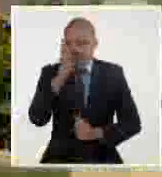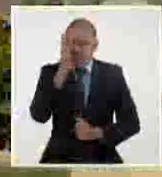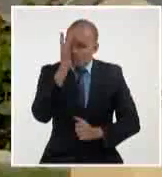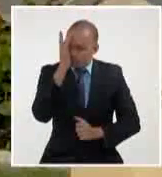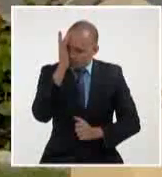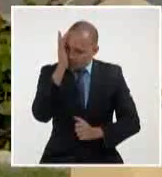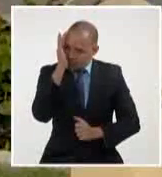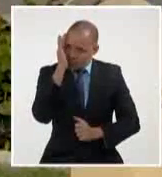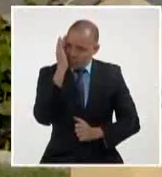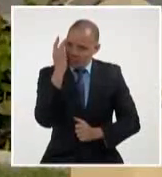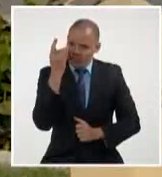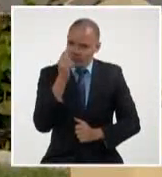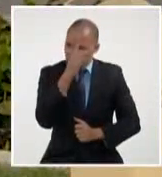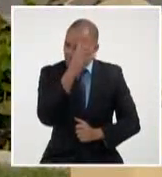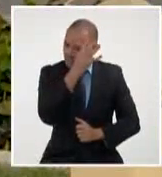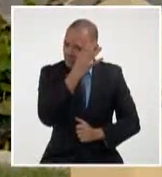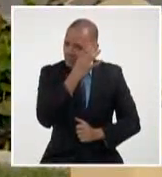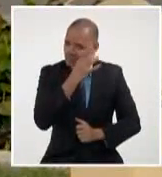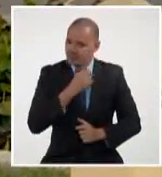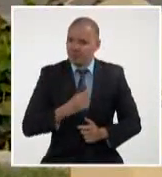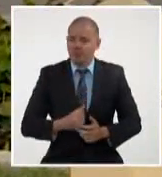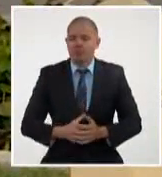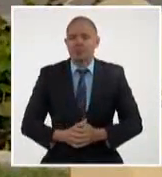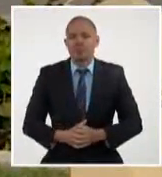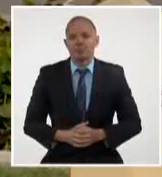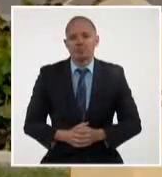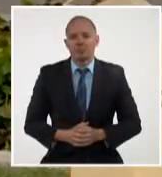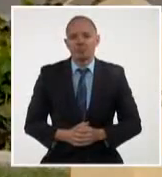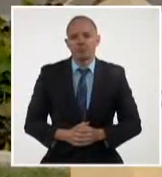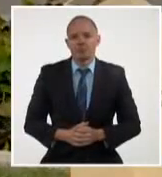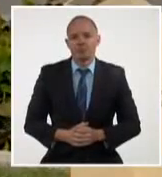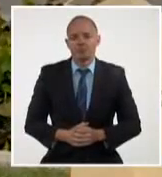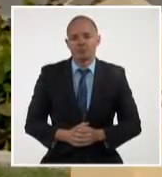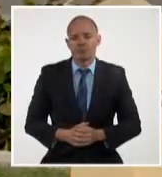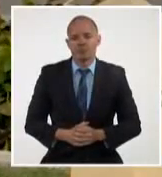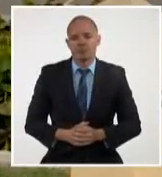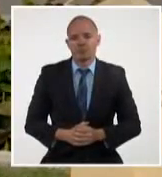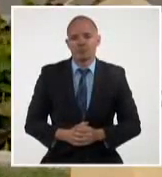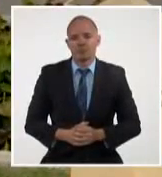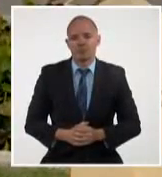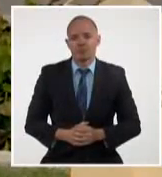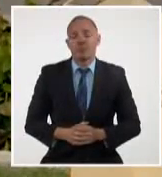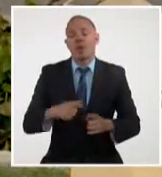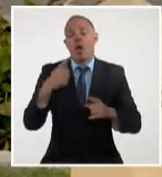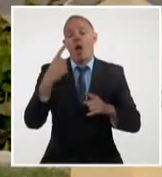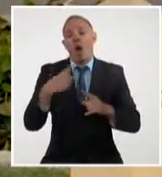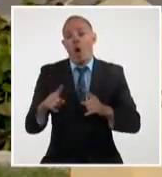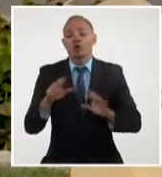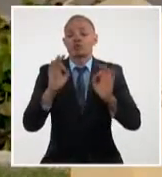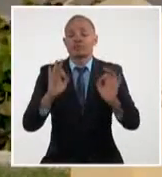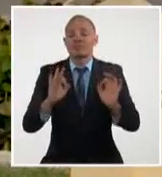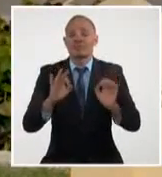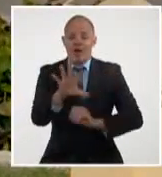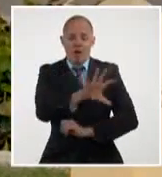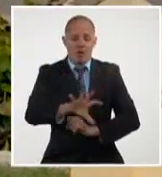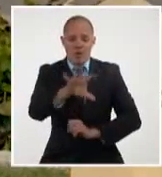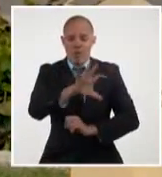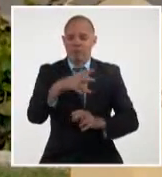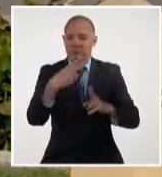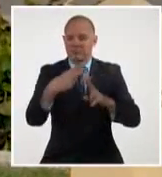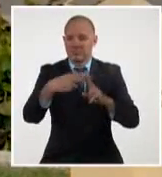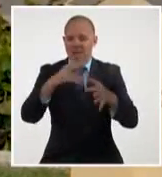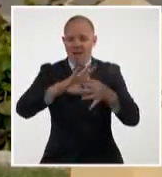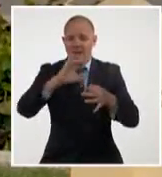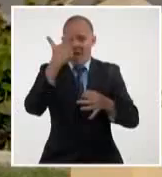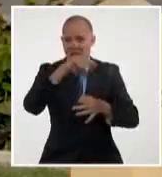La más reciente escalada bélica en la Franja de Gaza hace que 2023 cierre con páginas de luto en una